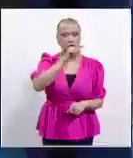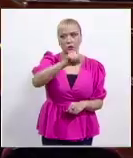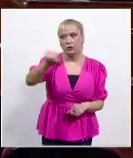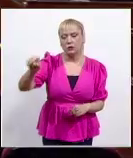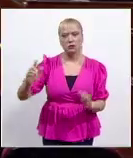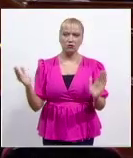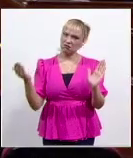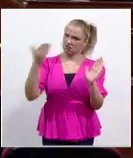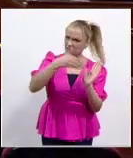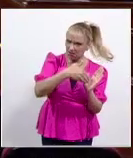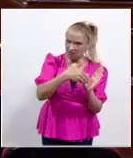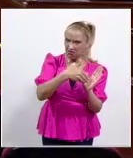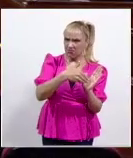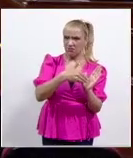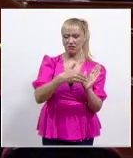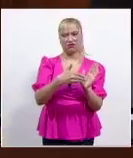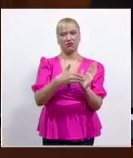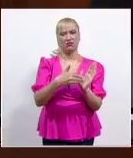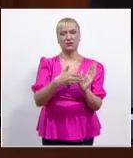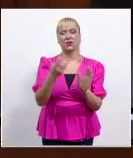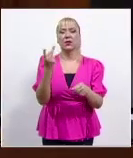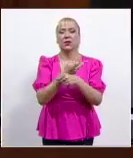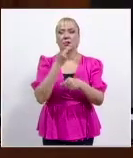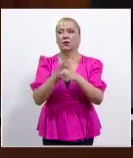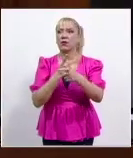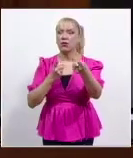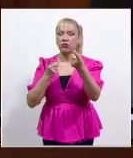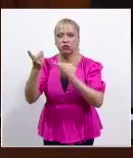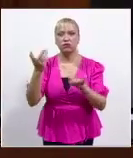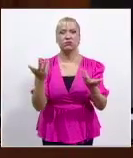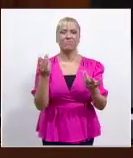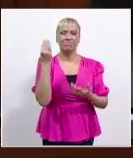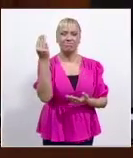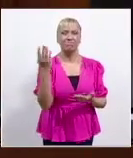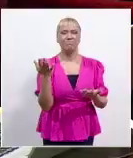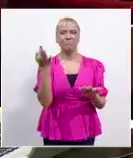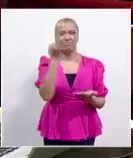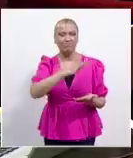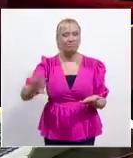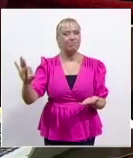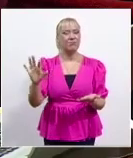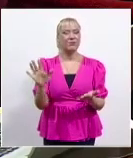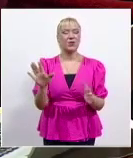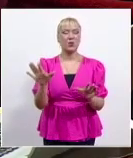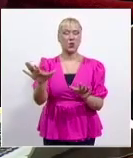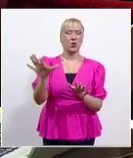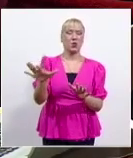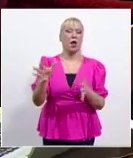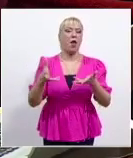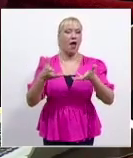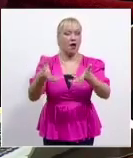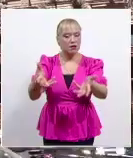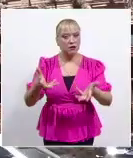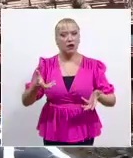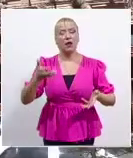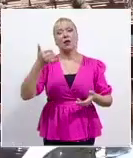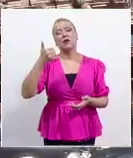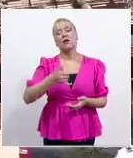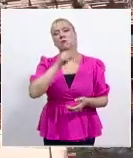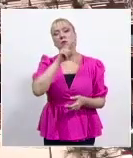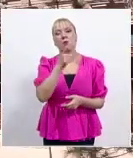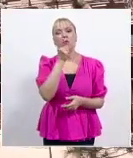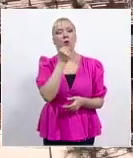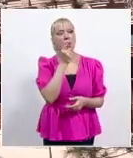infracción administrativa expresarse con groserías, señas o gestos obscenos en lugares públicos, así como insultar a